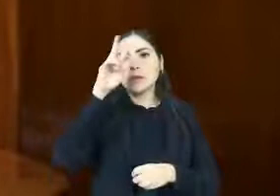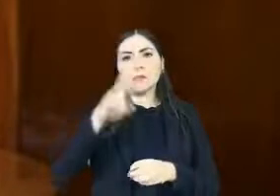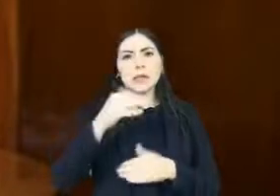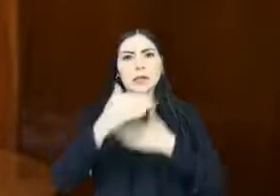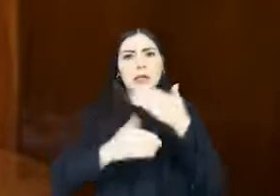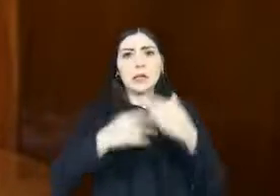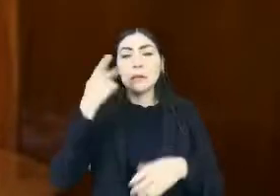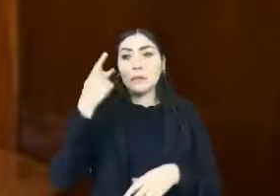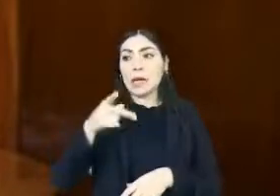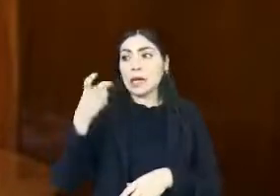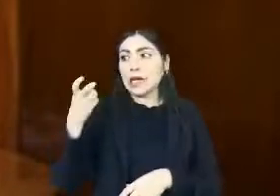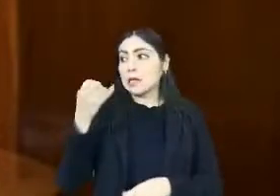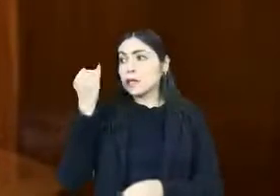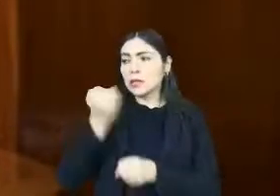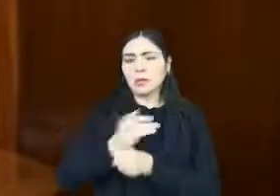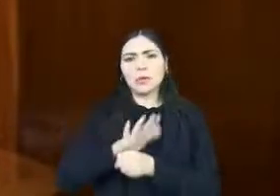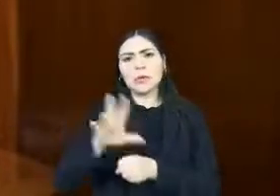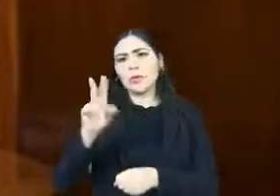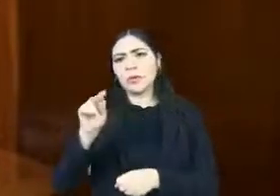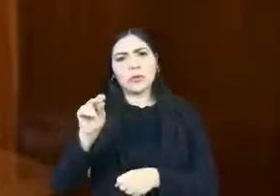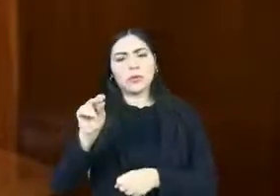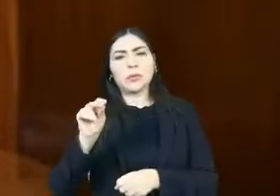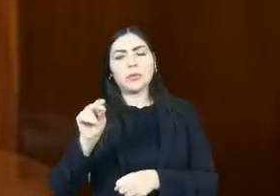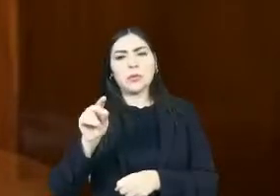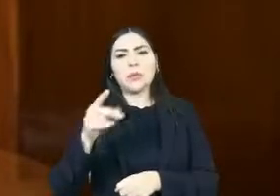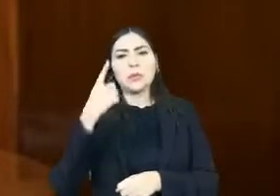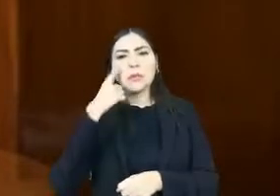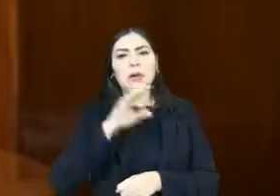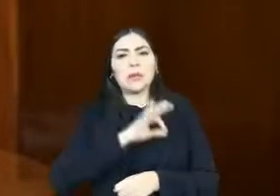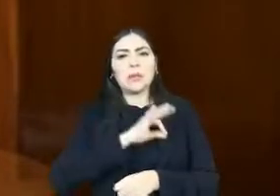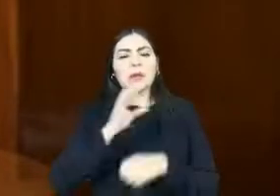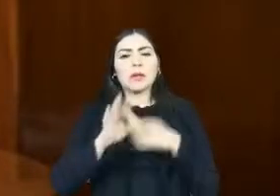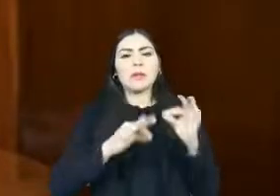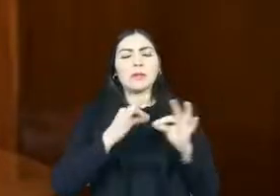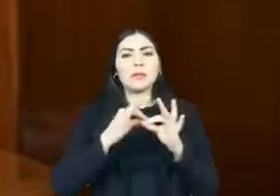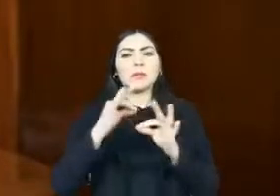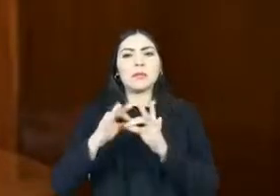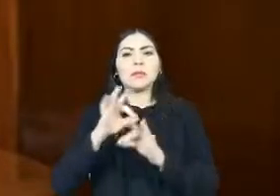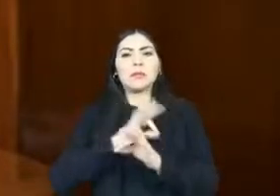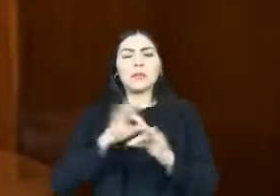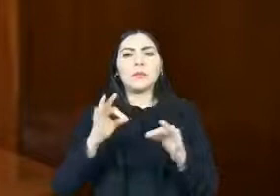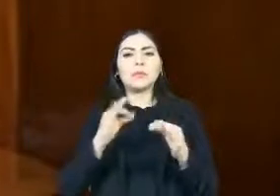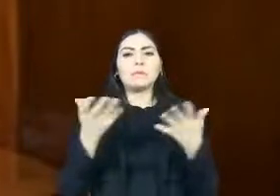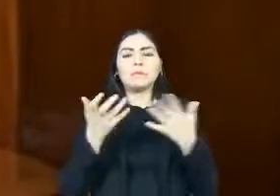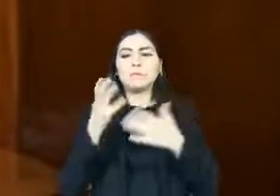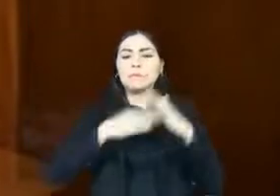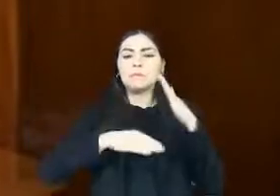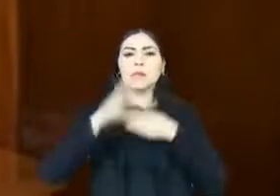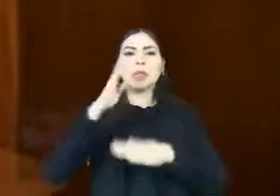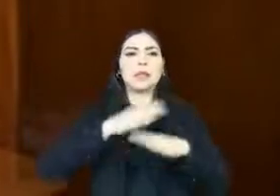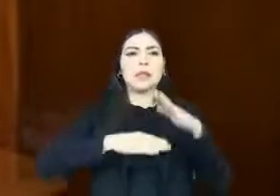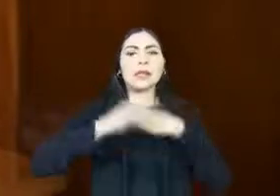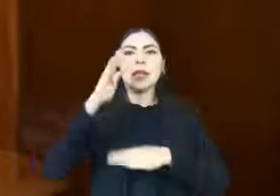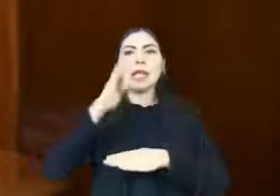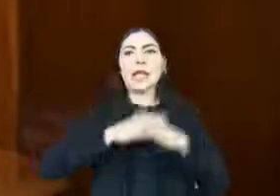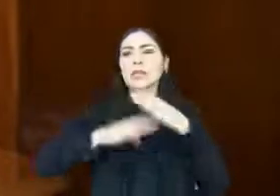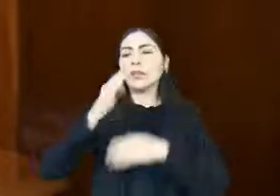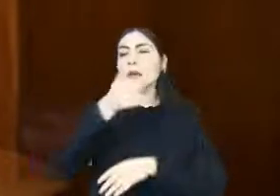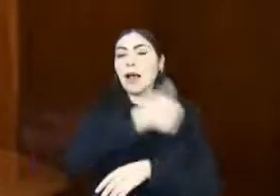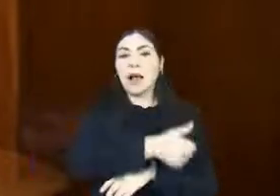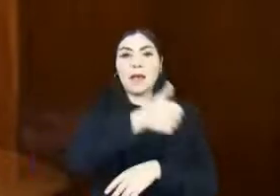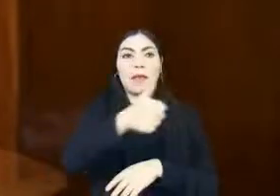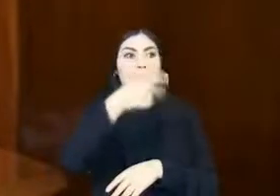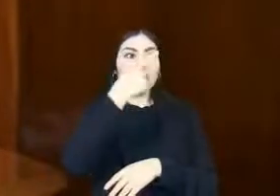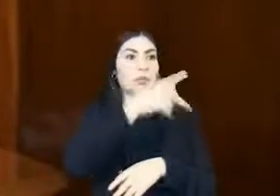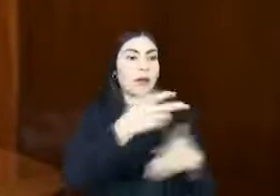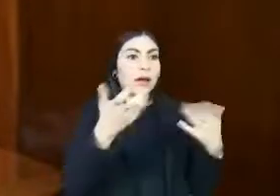imposible de de acometer Y lograr con ellos grandes éxitos que los éxitos de ellos los hagamos